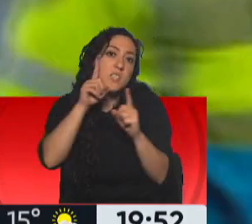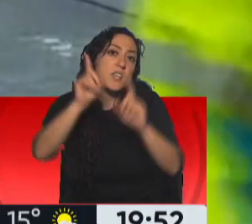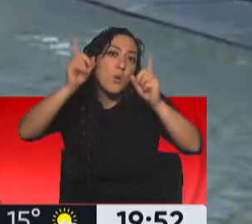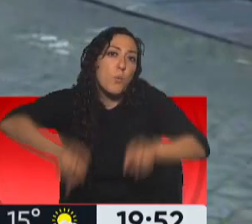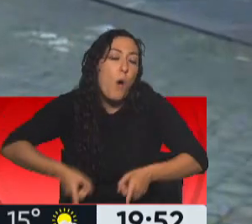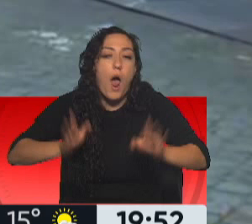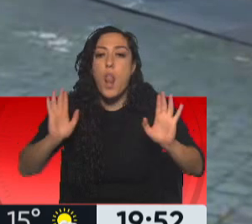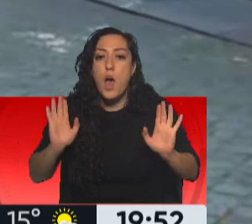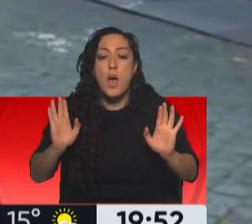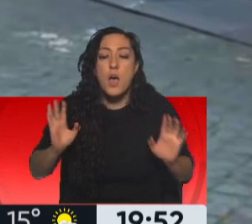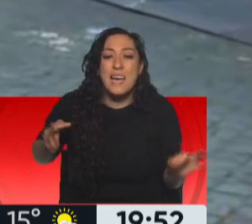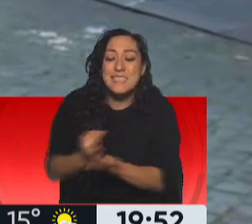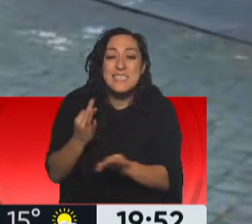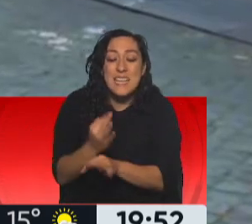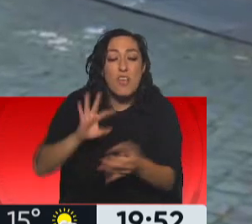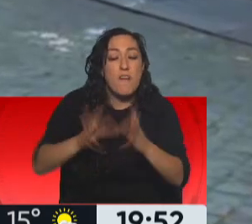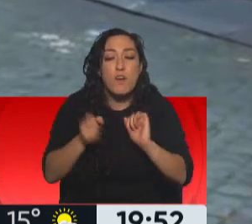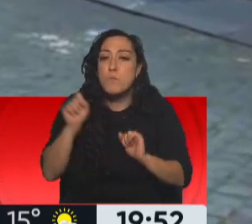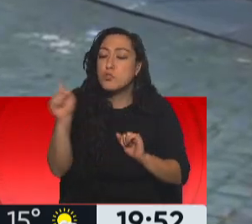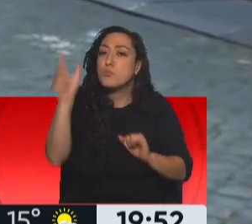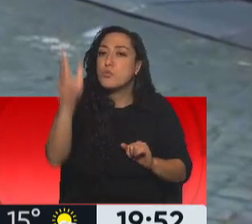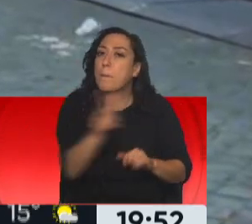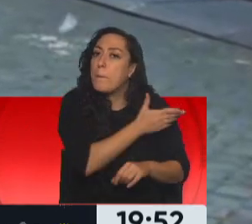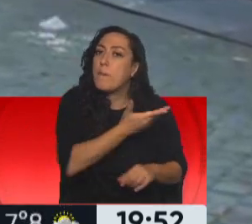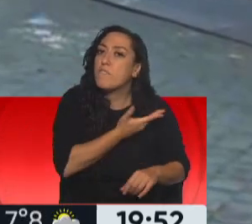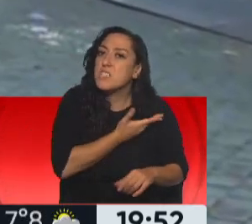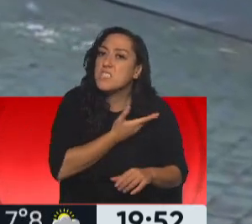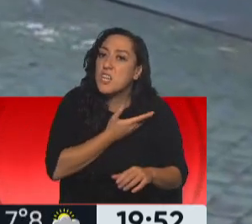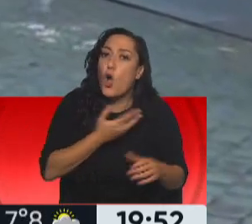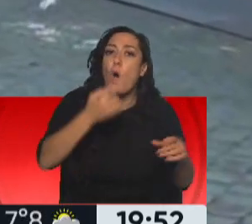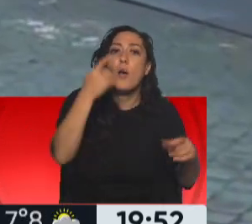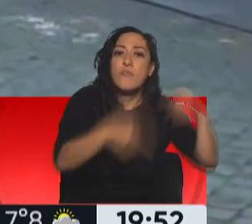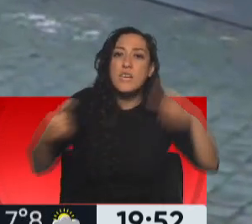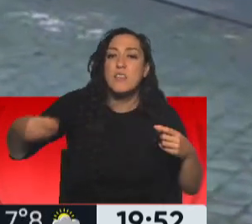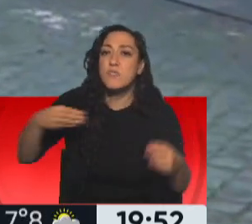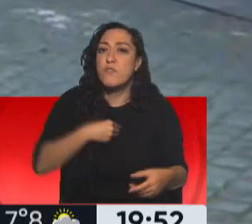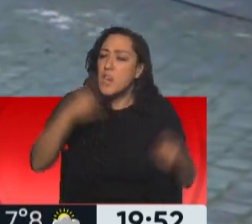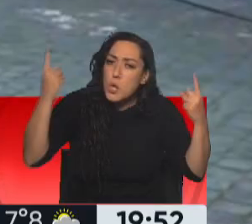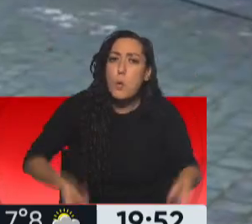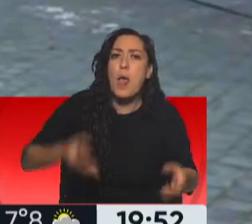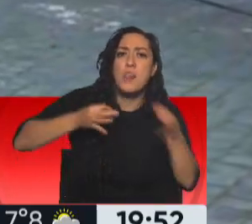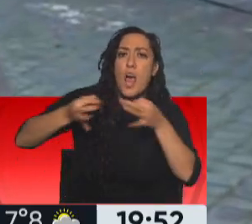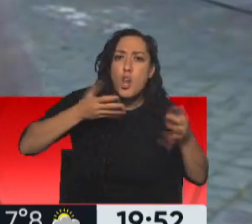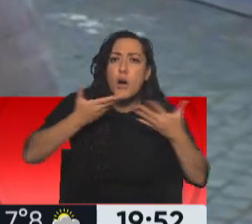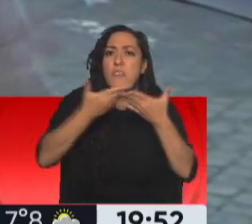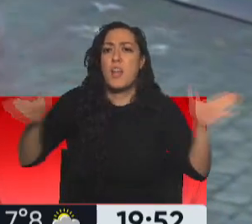grandes cosas del legado del papado de Francisco es justamente el diálogo interreligioso. ¿Cómo será la actividad del presidente de la